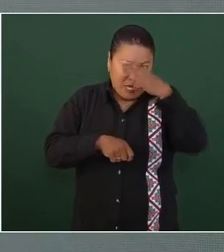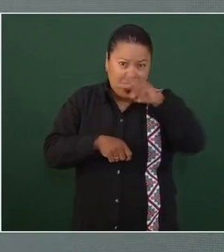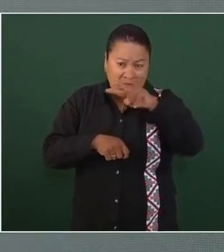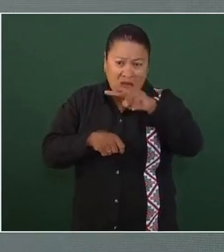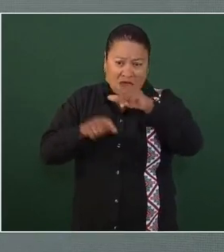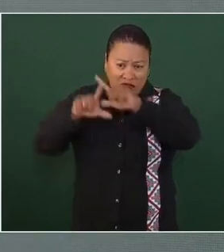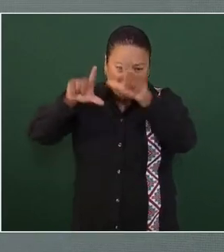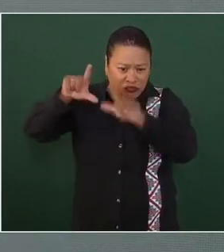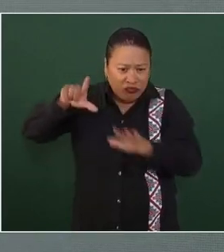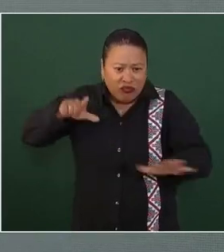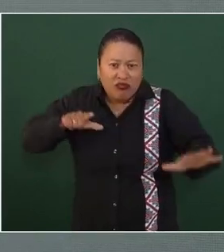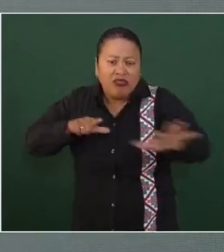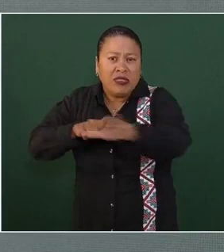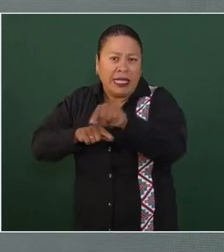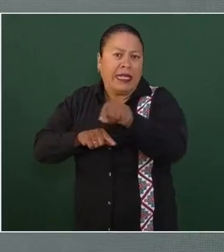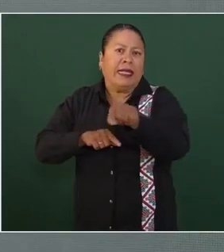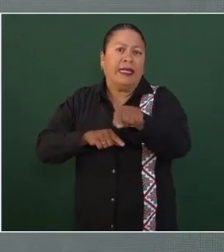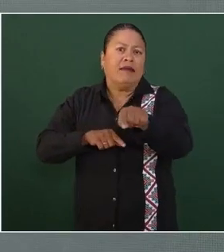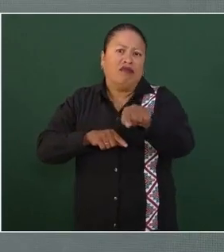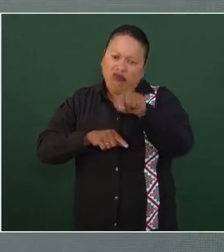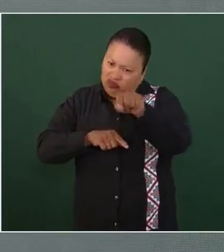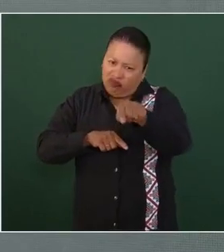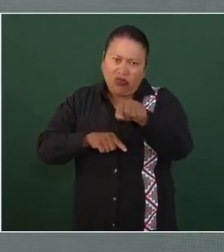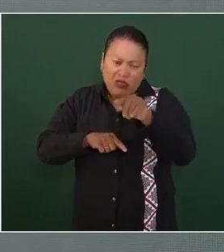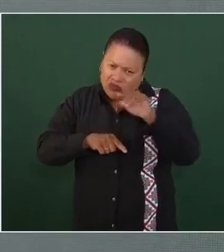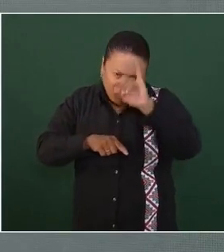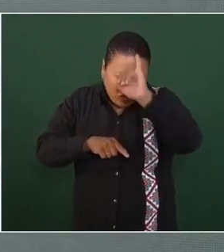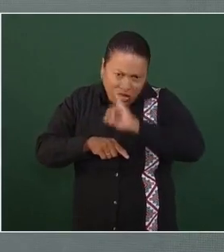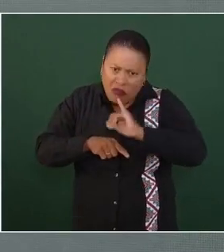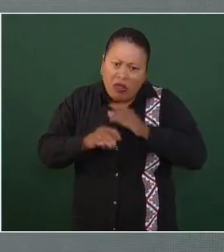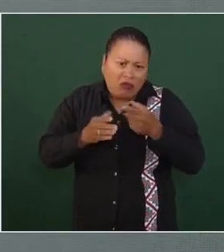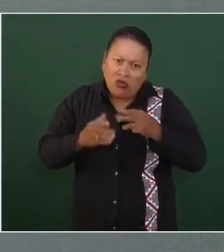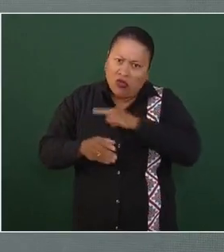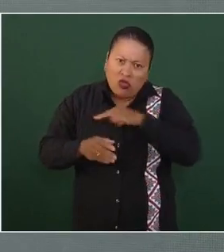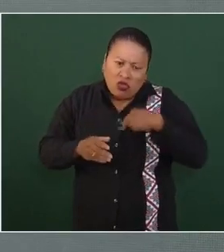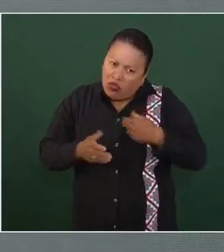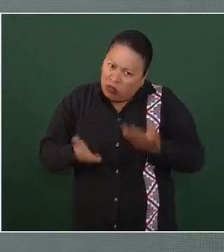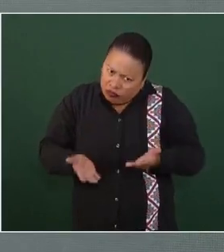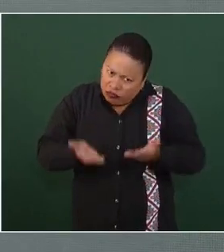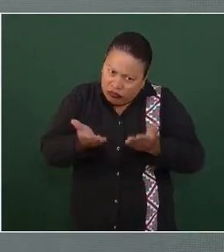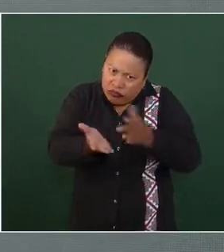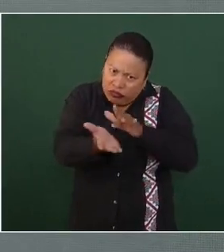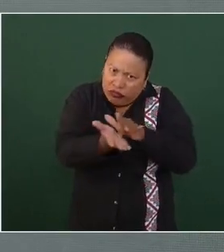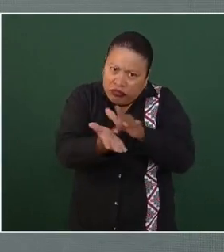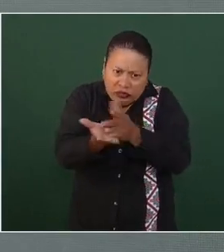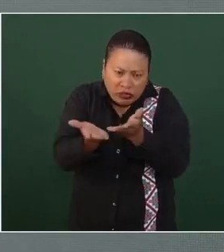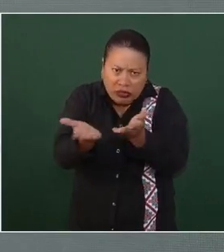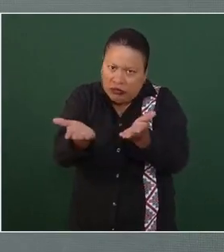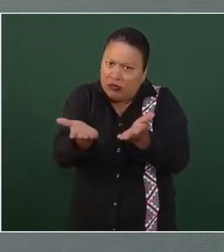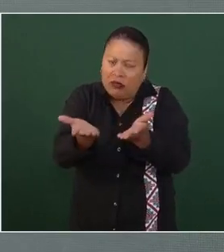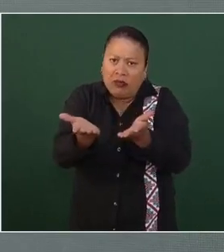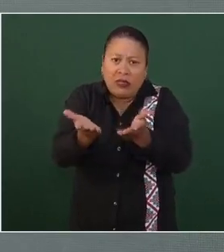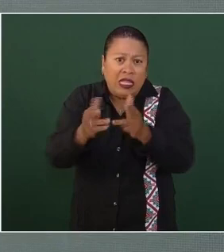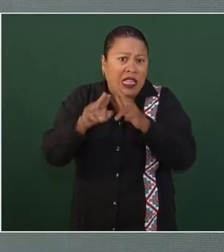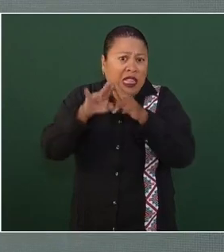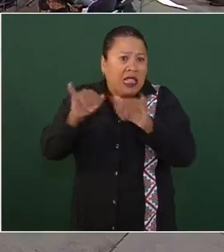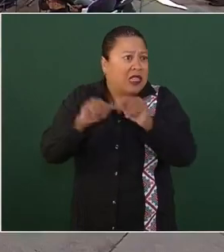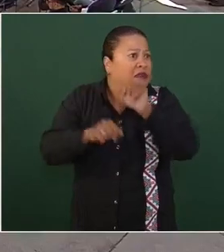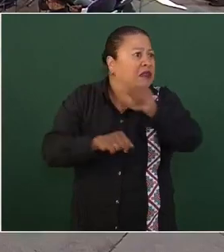ese es nuestro amo a ese es al que le tenemos que servir a nadie más